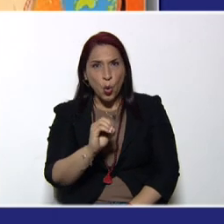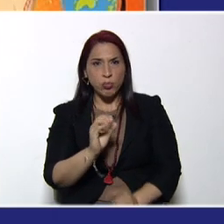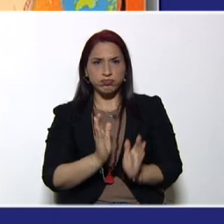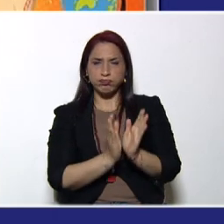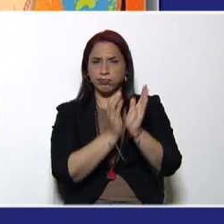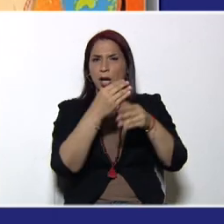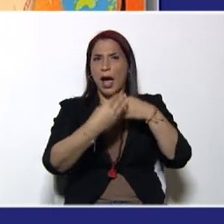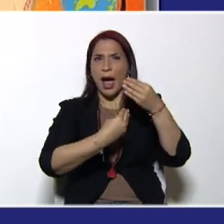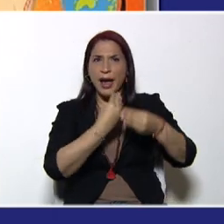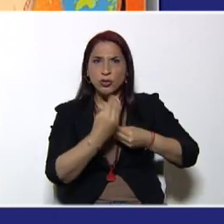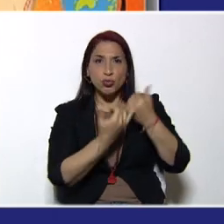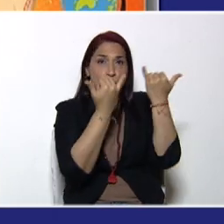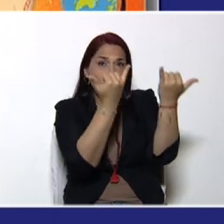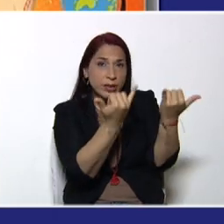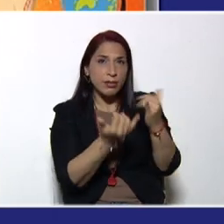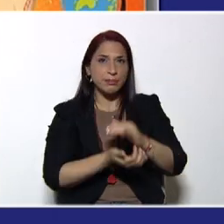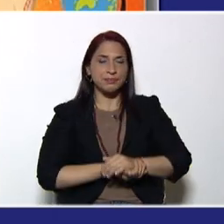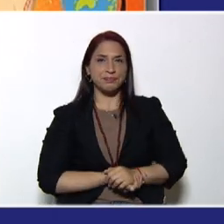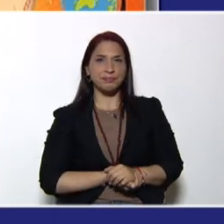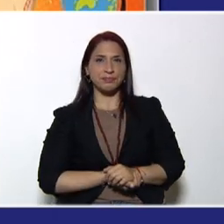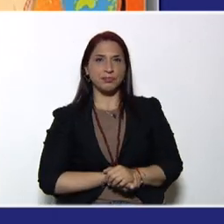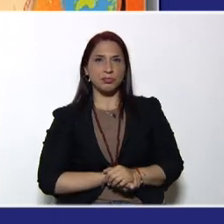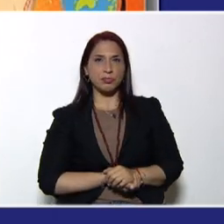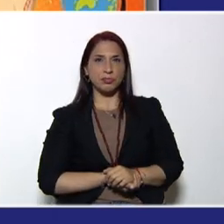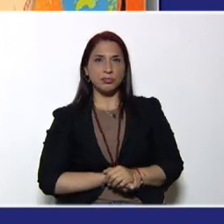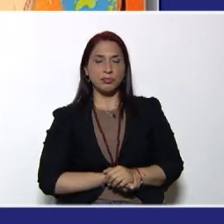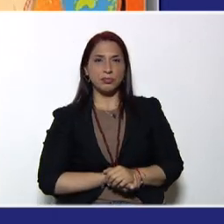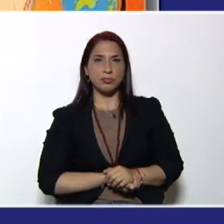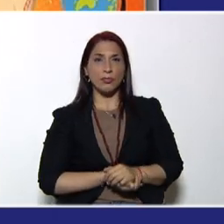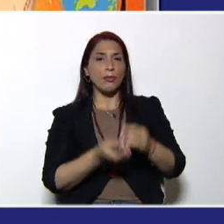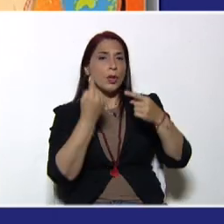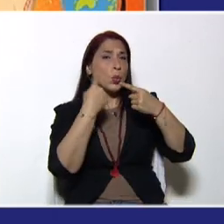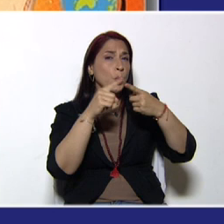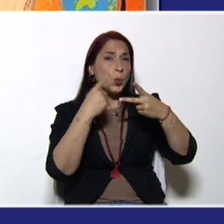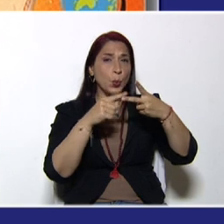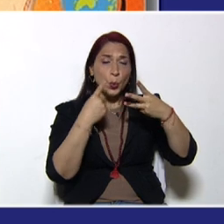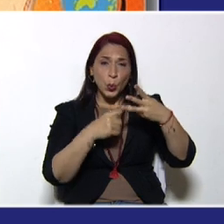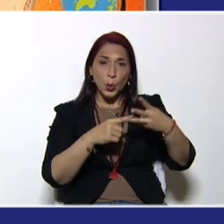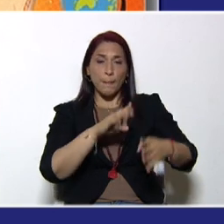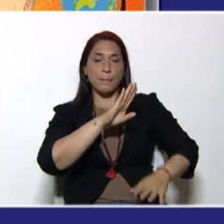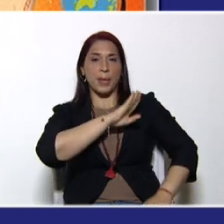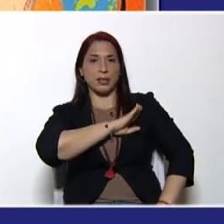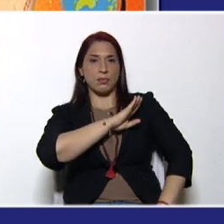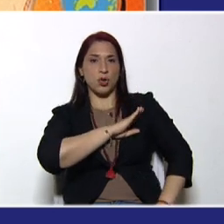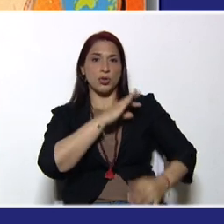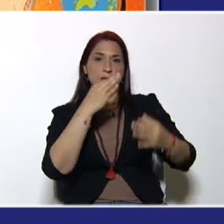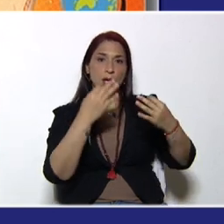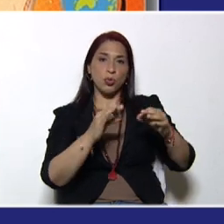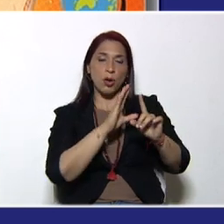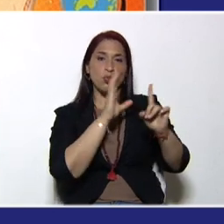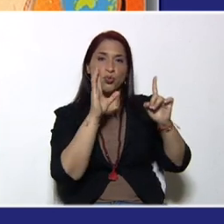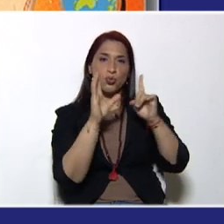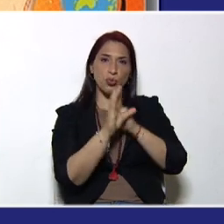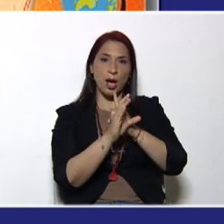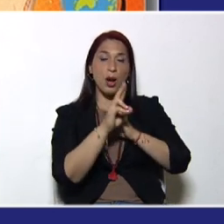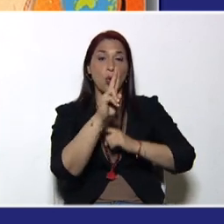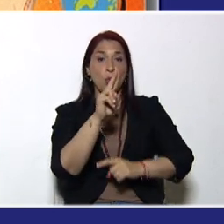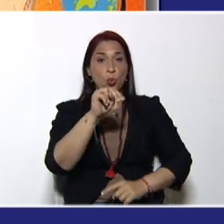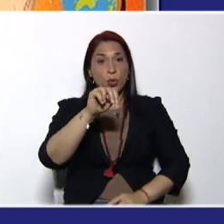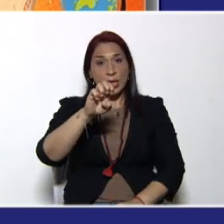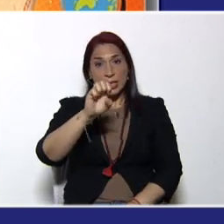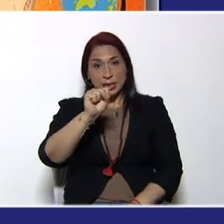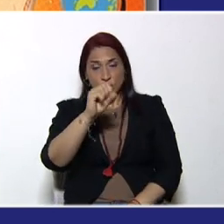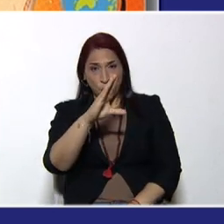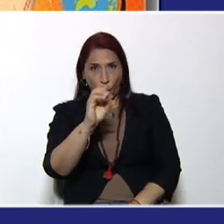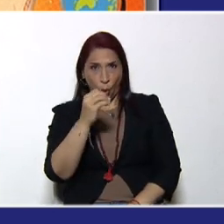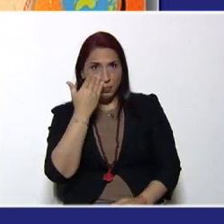ha certificado recientemente otros patrimonios culturales, naturales e inmateriales. Y vamos, te pido, José, que lo veamos.